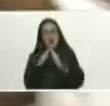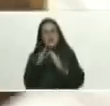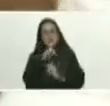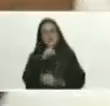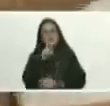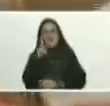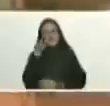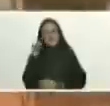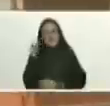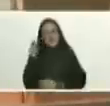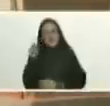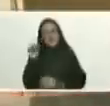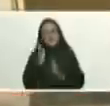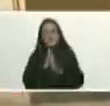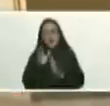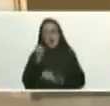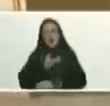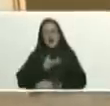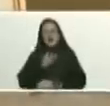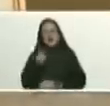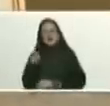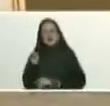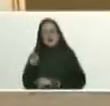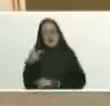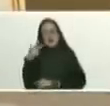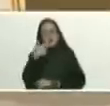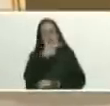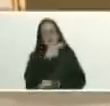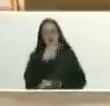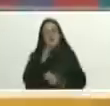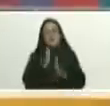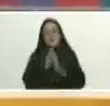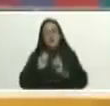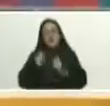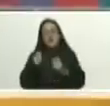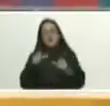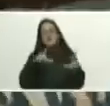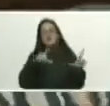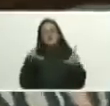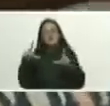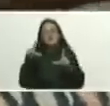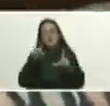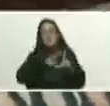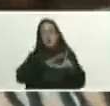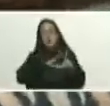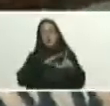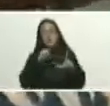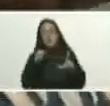pido al alcalde de Tejería que por favor le haga entrega del título de propiedad. Sus palabras, alcalde.